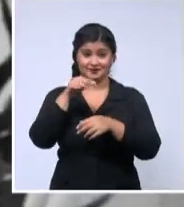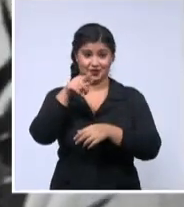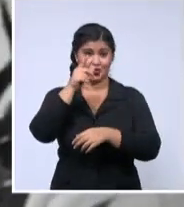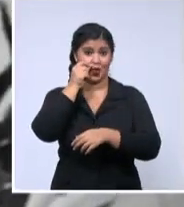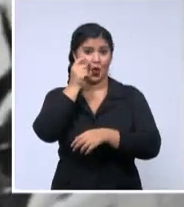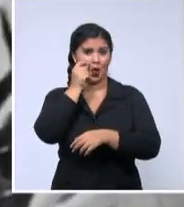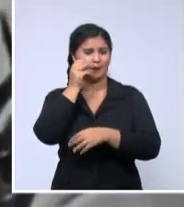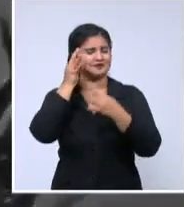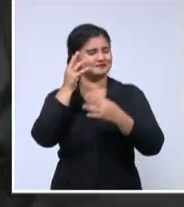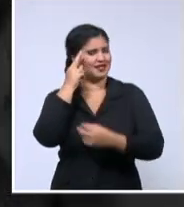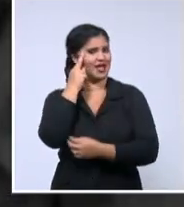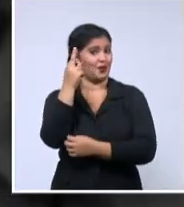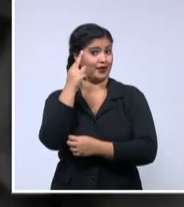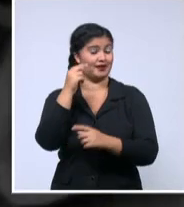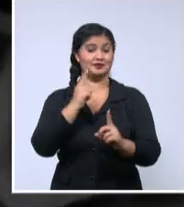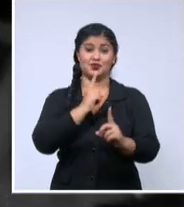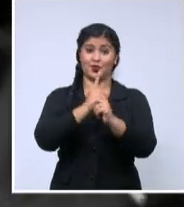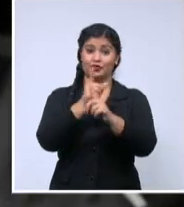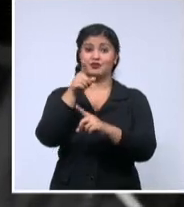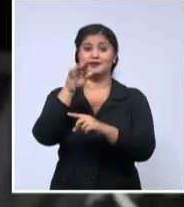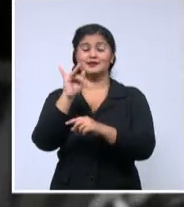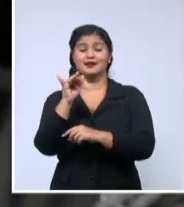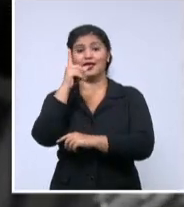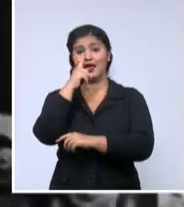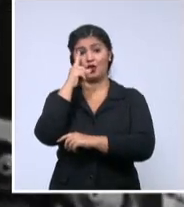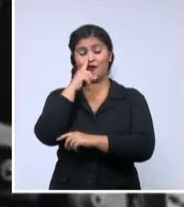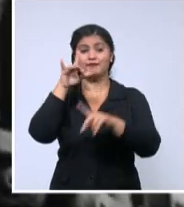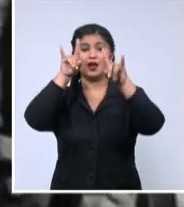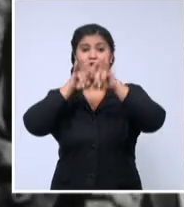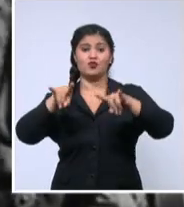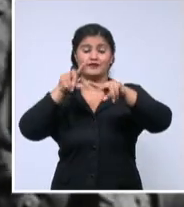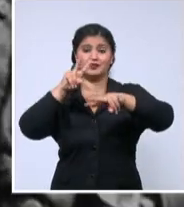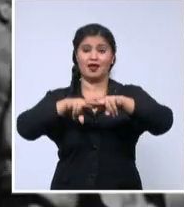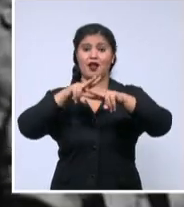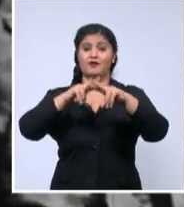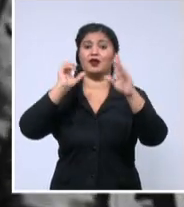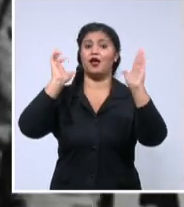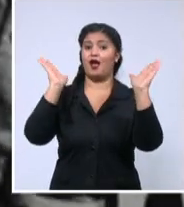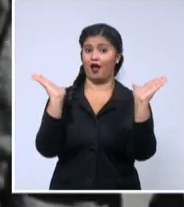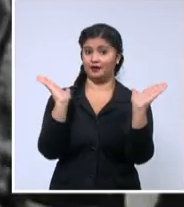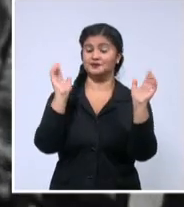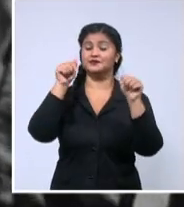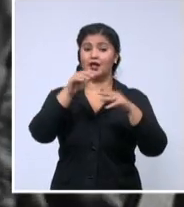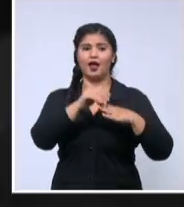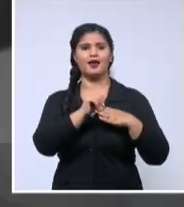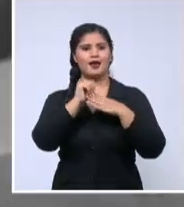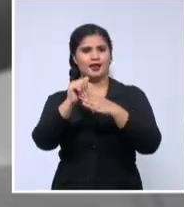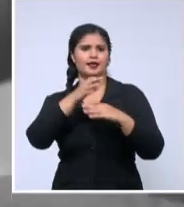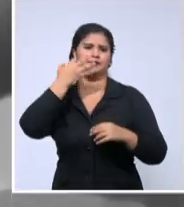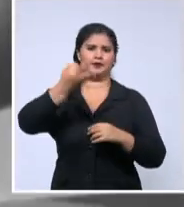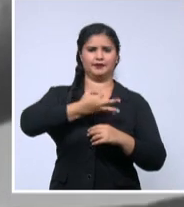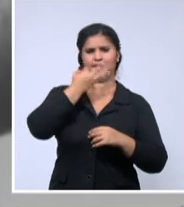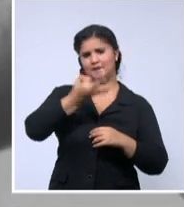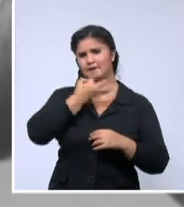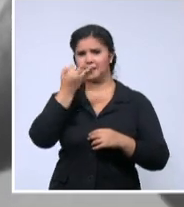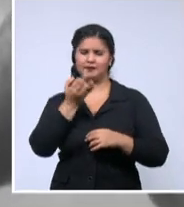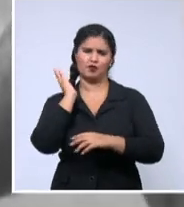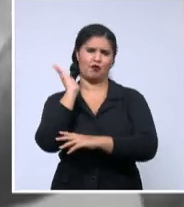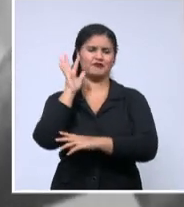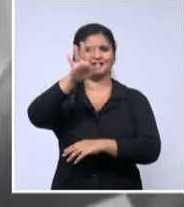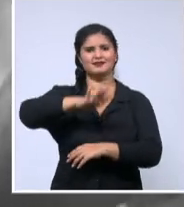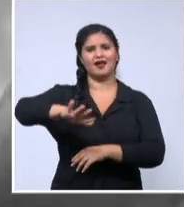aquel 17 de noviembre en el Aula Magna de la Universidad de La Habana, donde el líder habló a los jóvenes. Reflexiones que en estos días